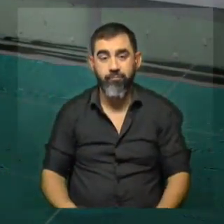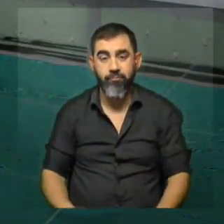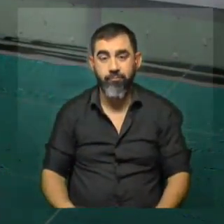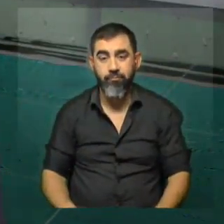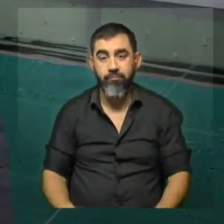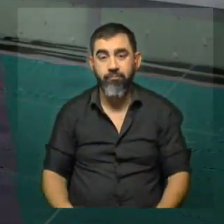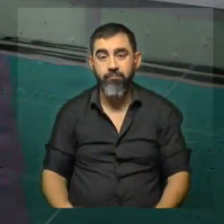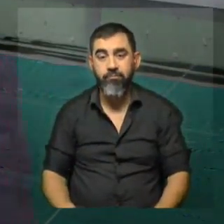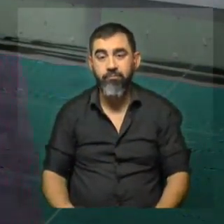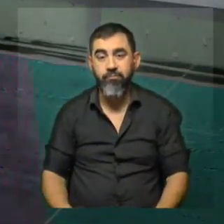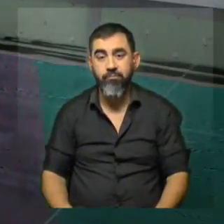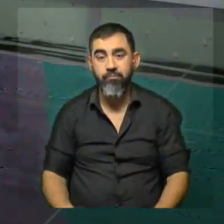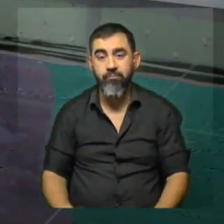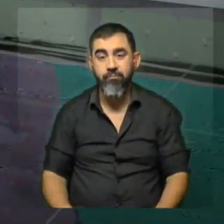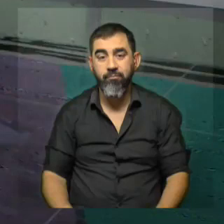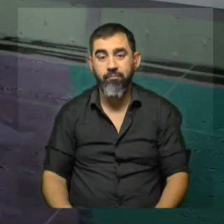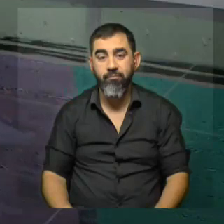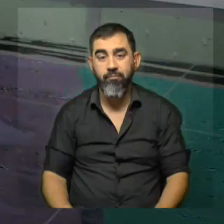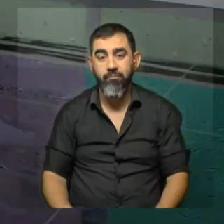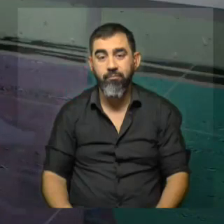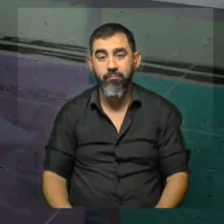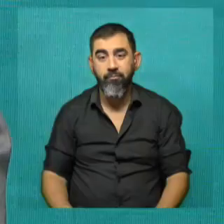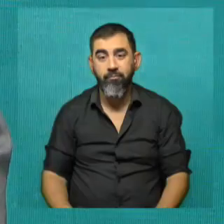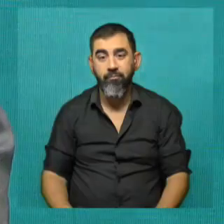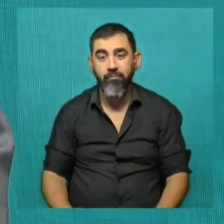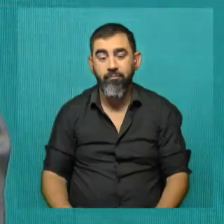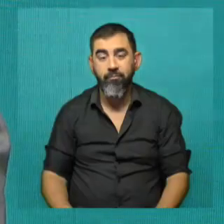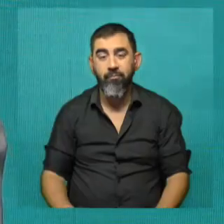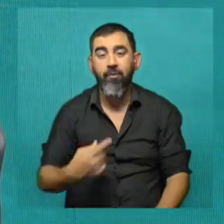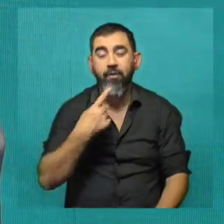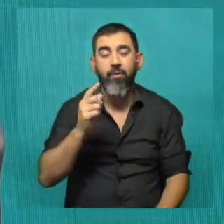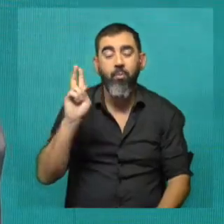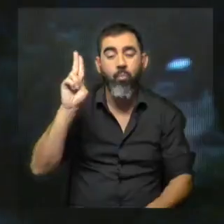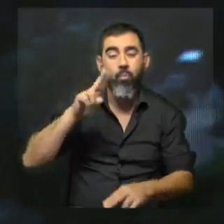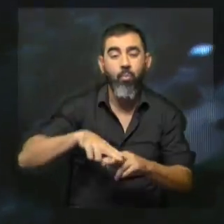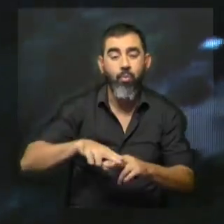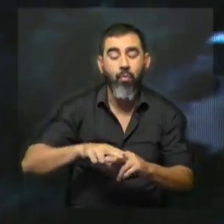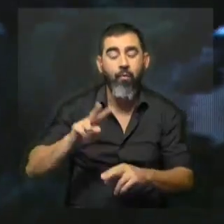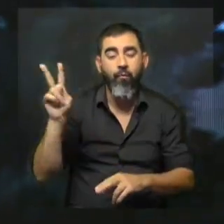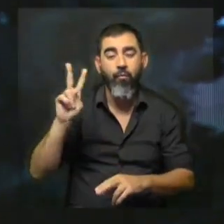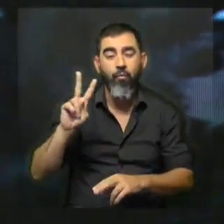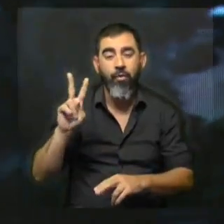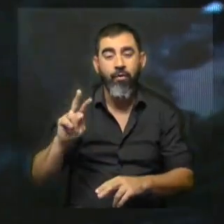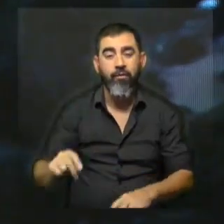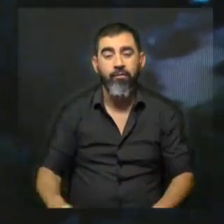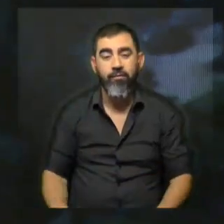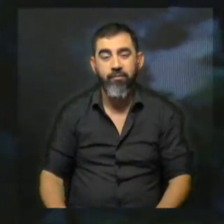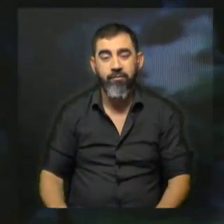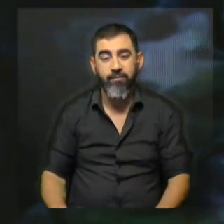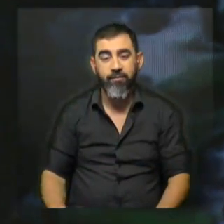que buscó usted y encontró, Pilar. De que había enviudado. Se enviudó. ¿Cómo fue que decía eso? Decía